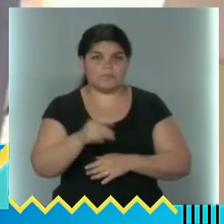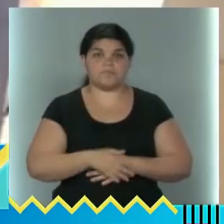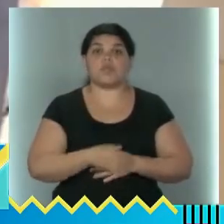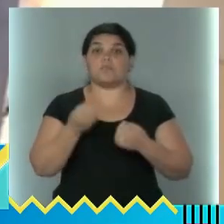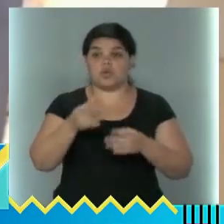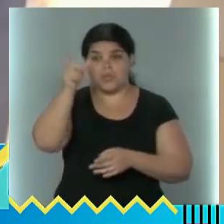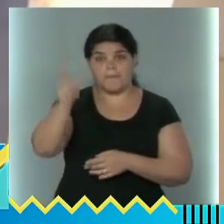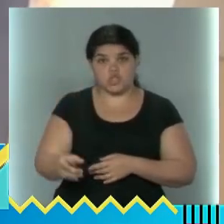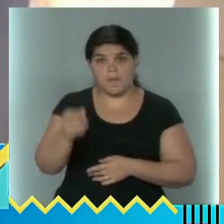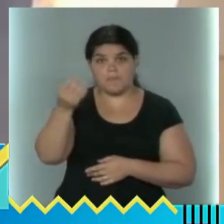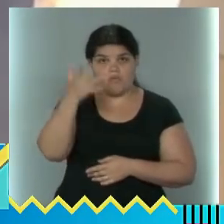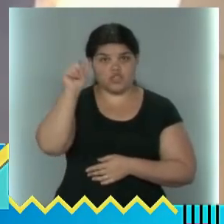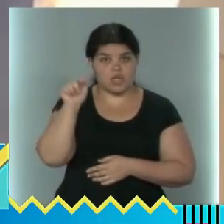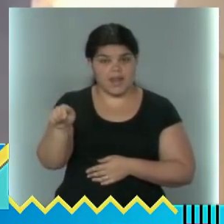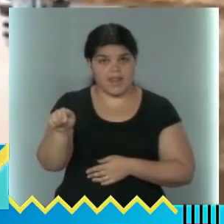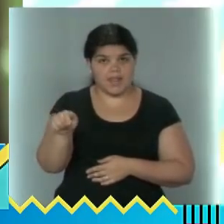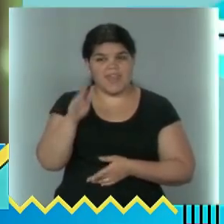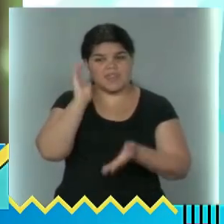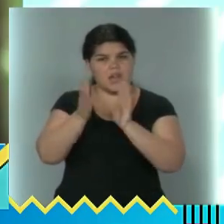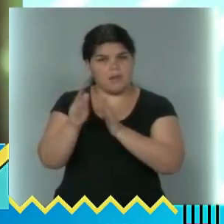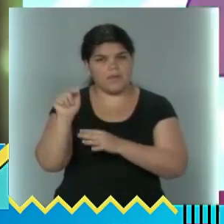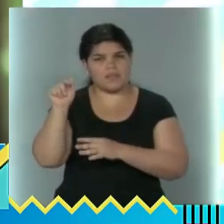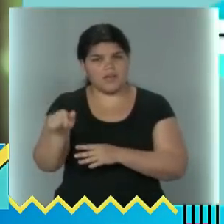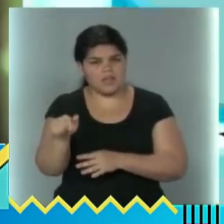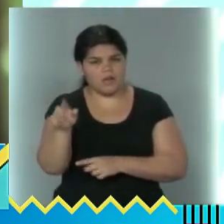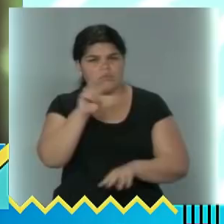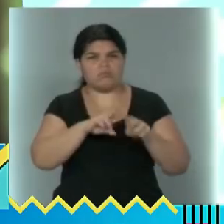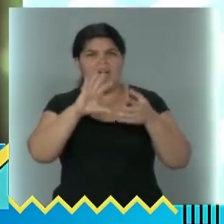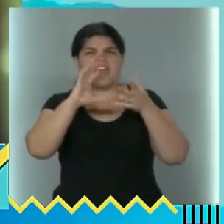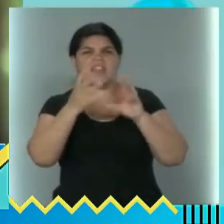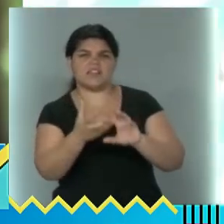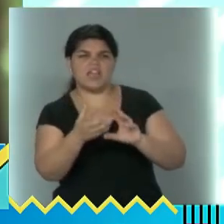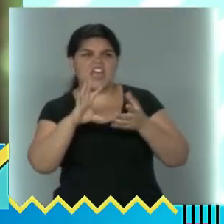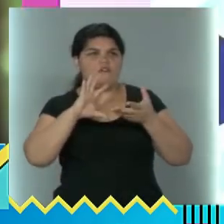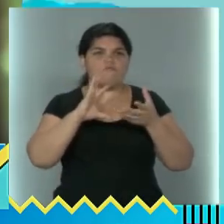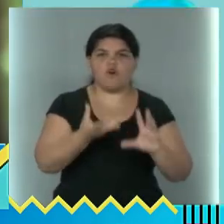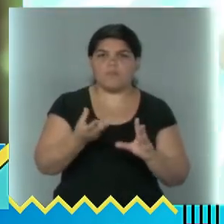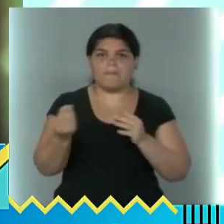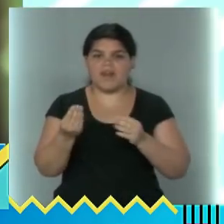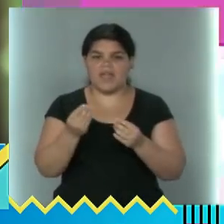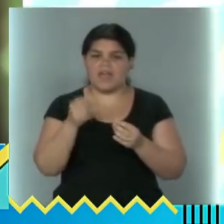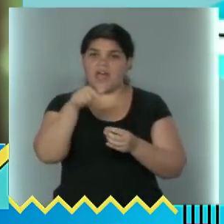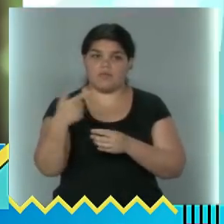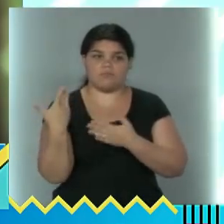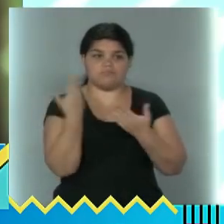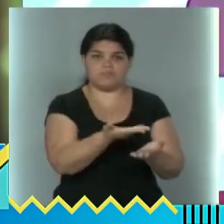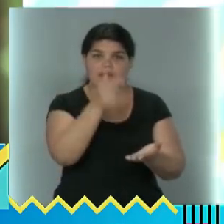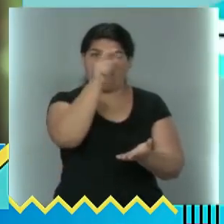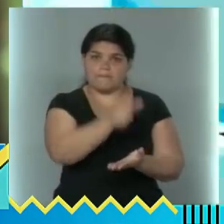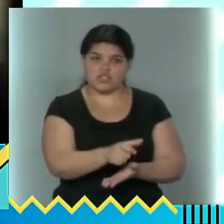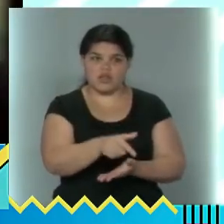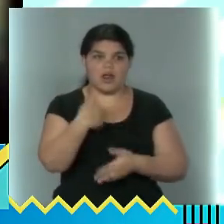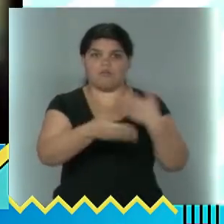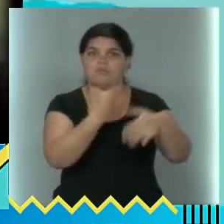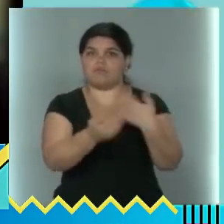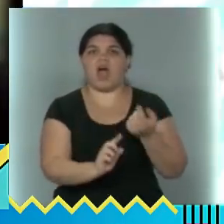terapistas ocupacionales muchas veces buscan estrategias y buscan elementos que se adapten para que el paciente